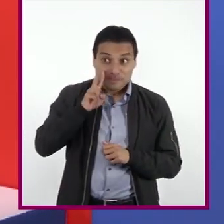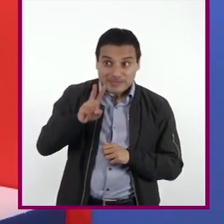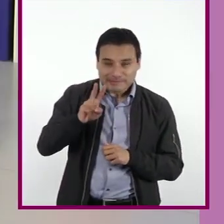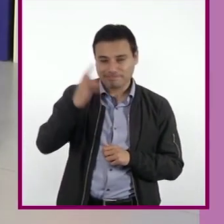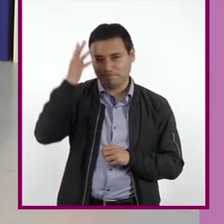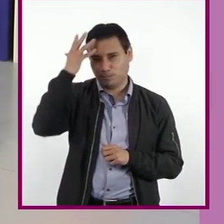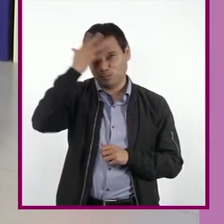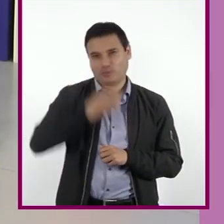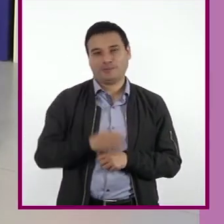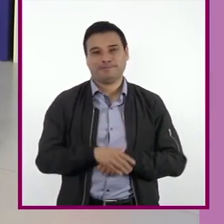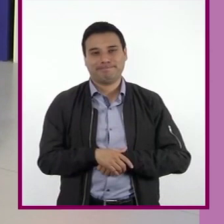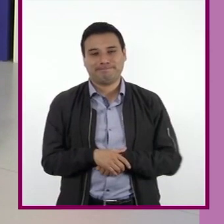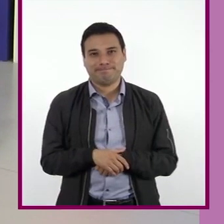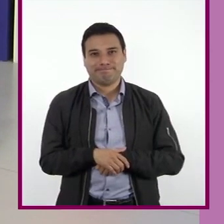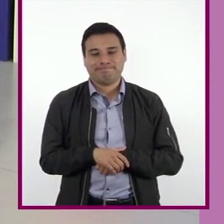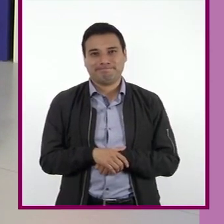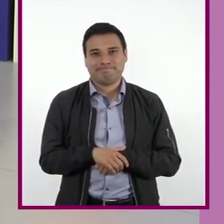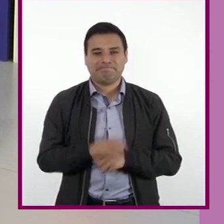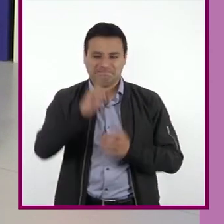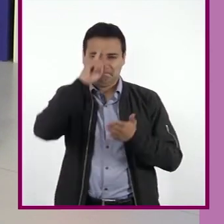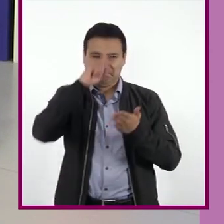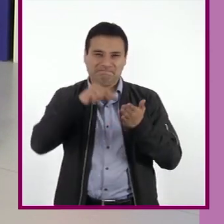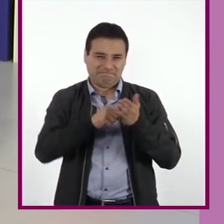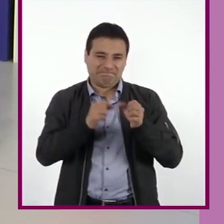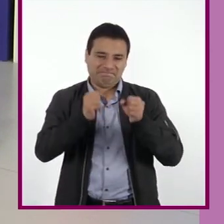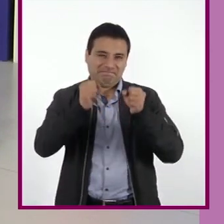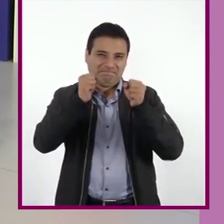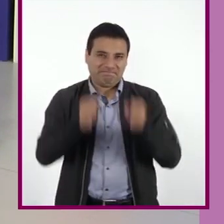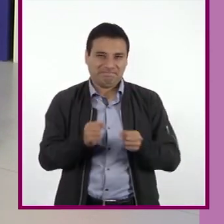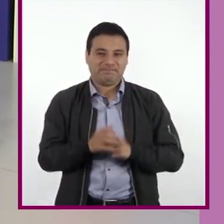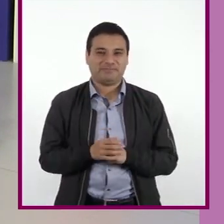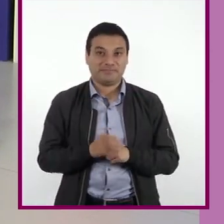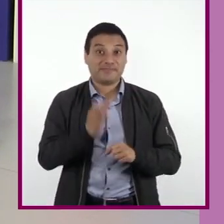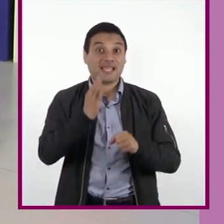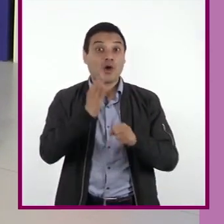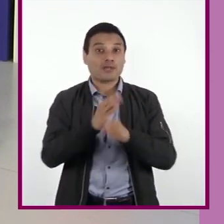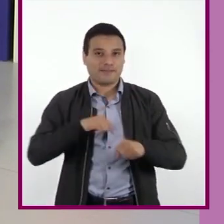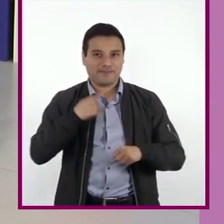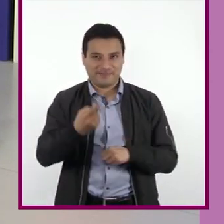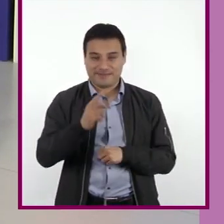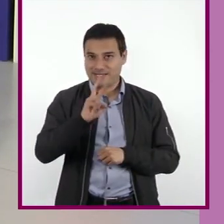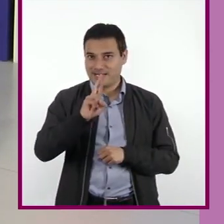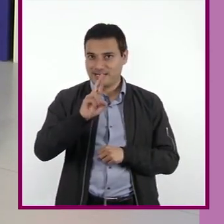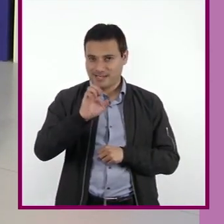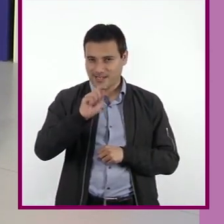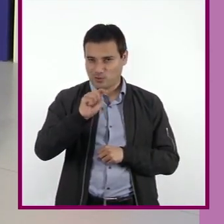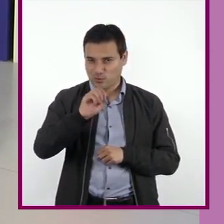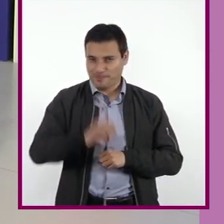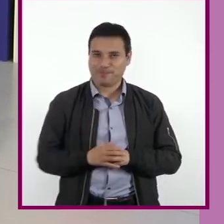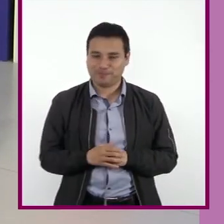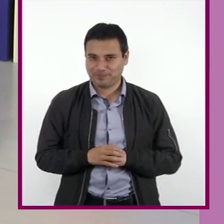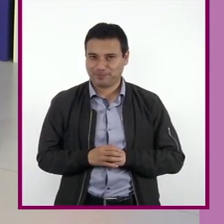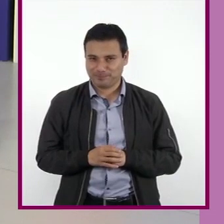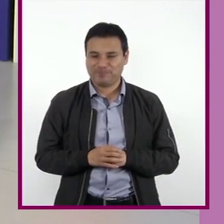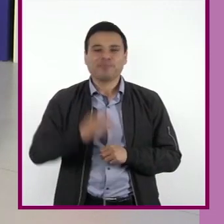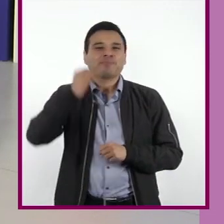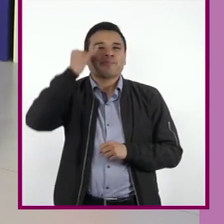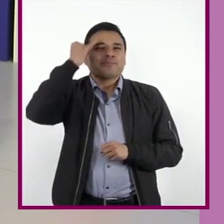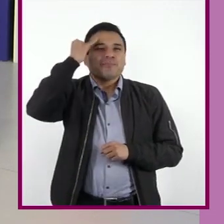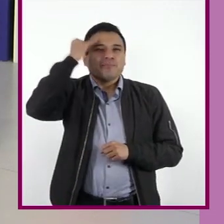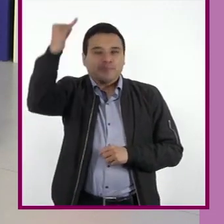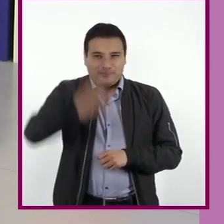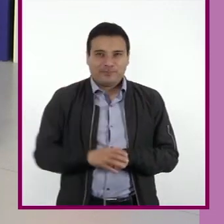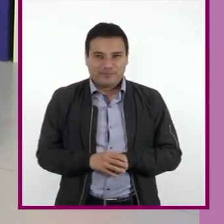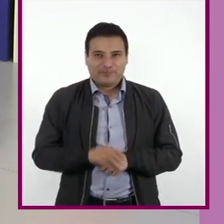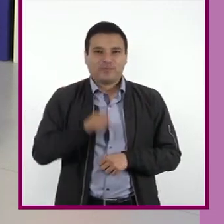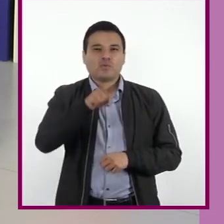natural. Seguramente así será, por lo que les lanzamos el siguiente reto. Imaginen que tienen un amigo en